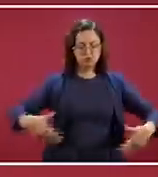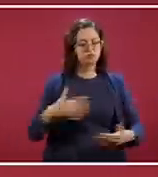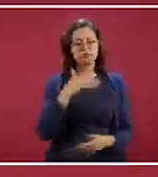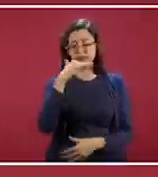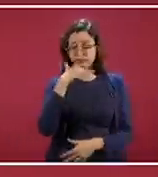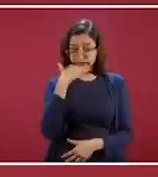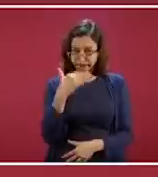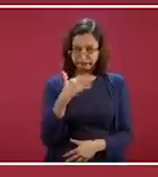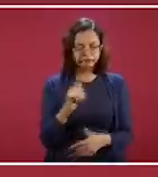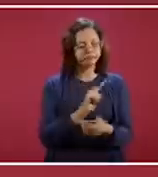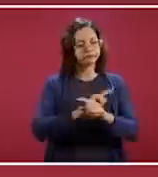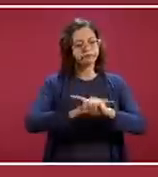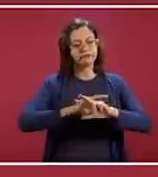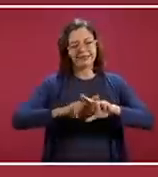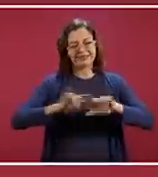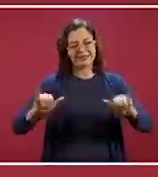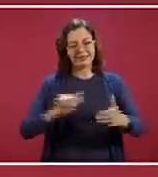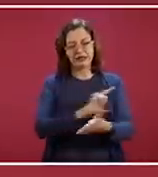lo vamos a lograr